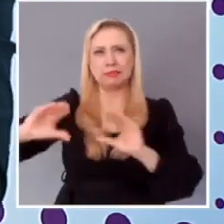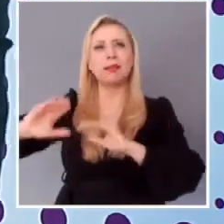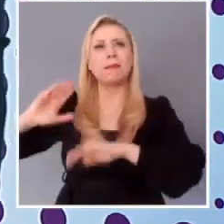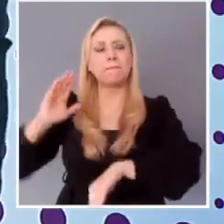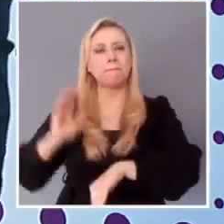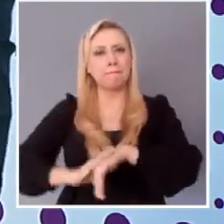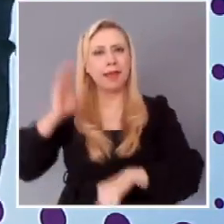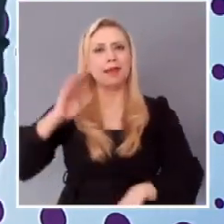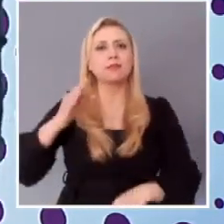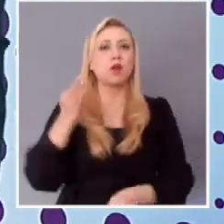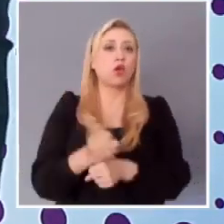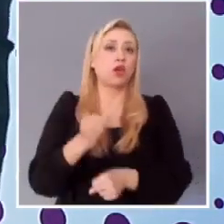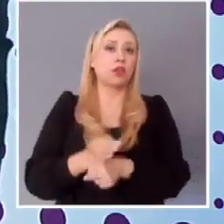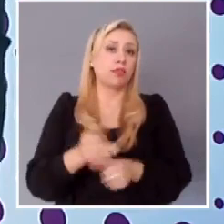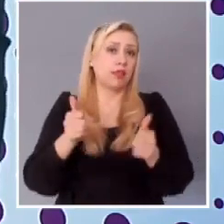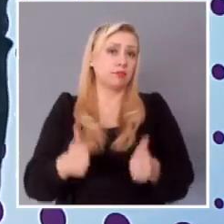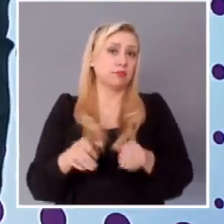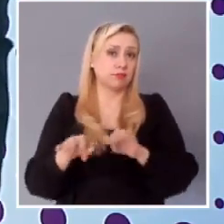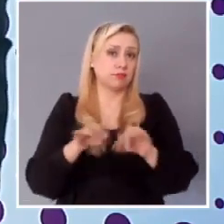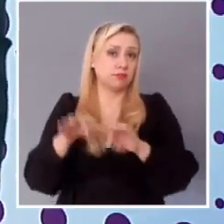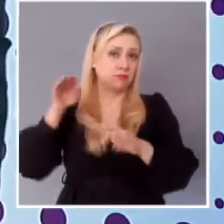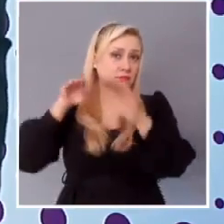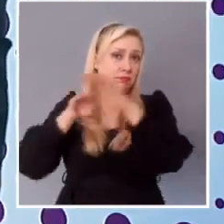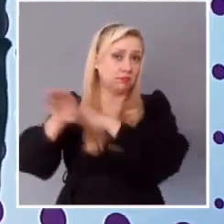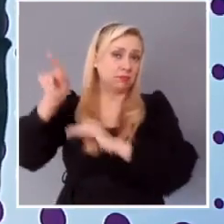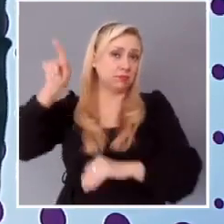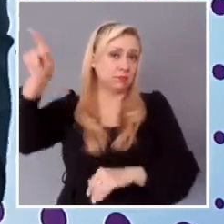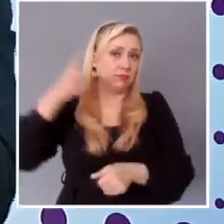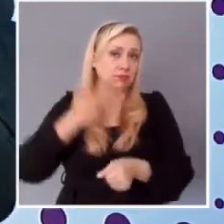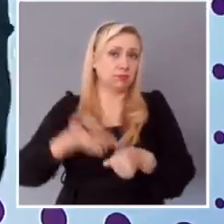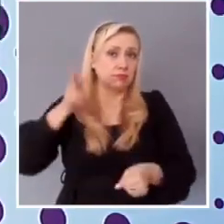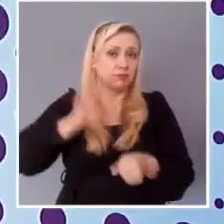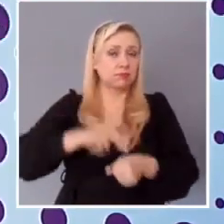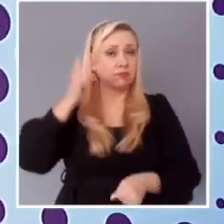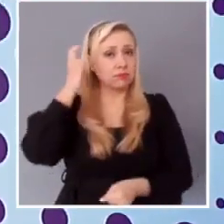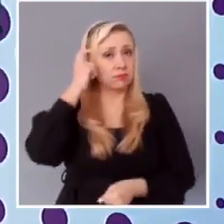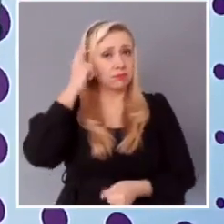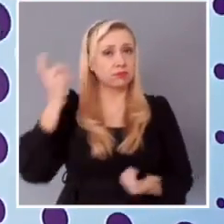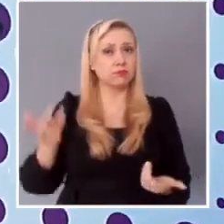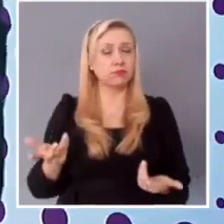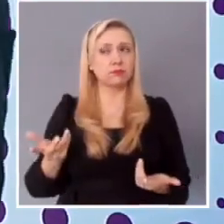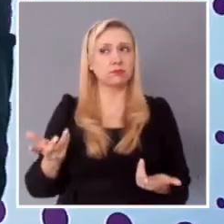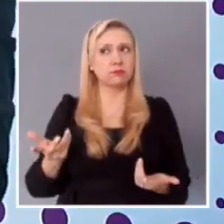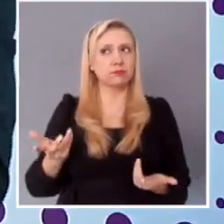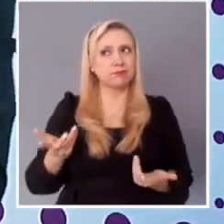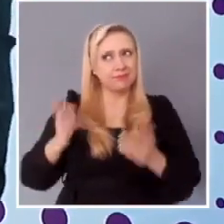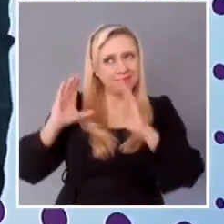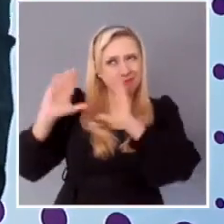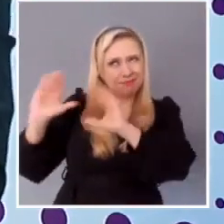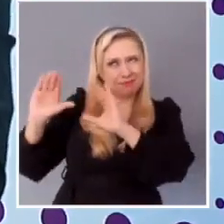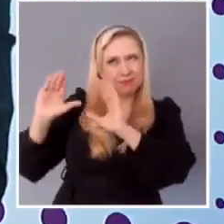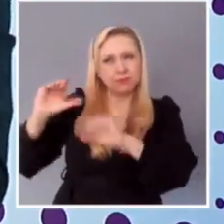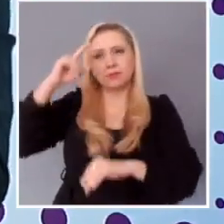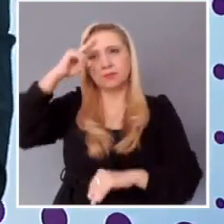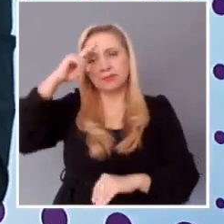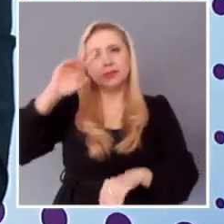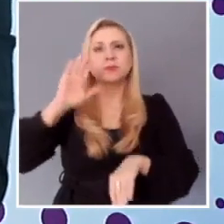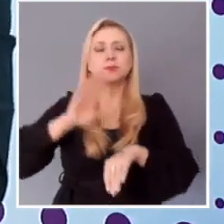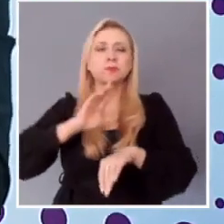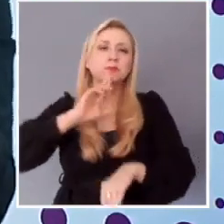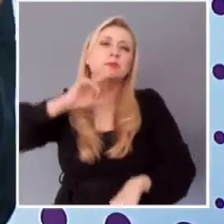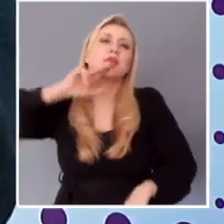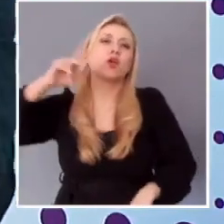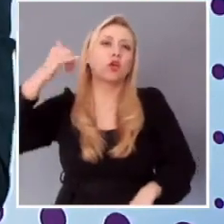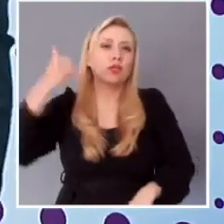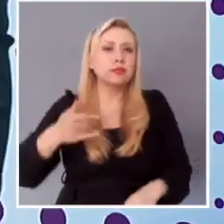que actualmente trabajan en las instituciones de salud mental y acercar los servicios, por supuesto, a la comunidad. Yo